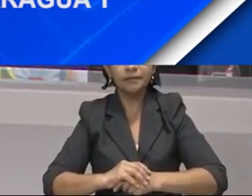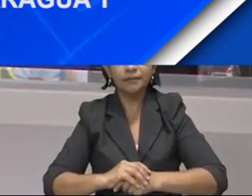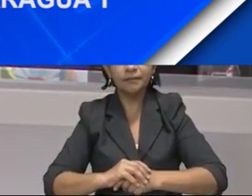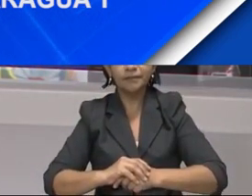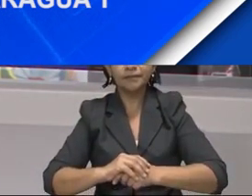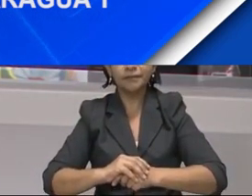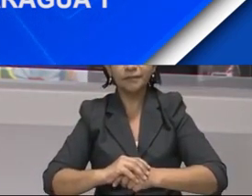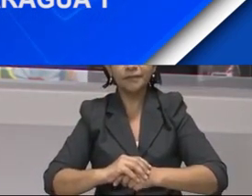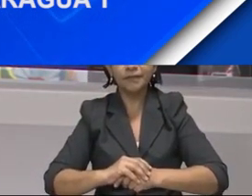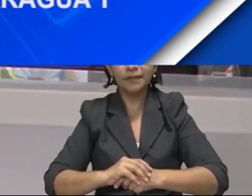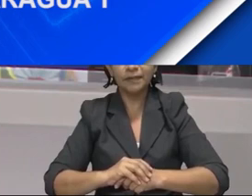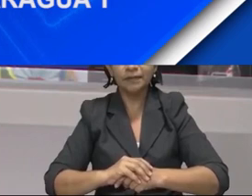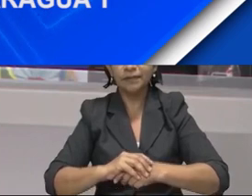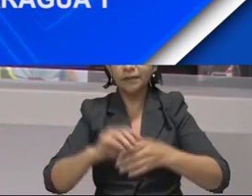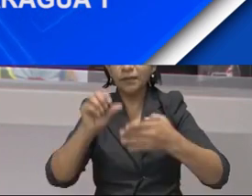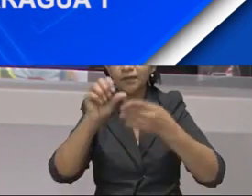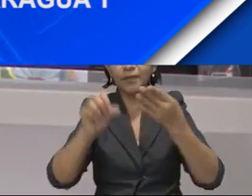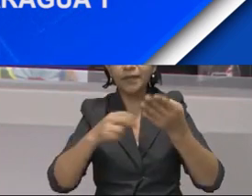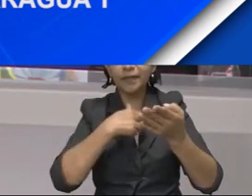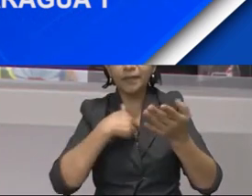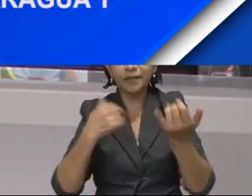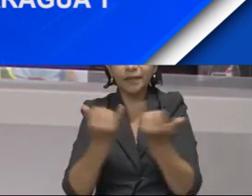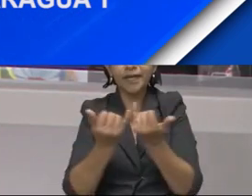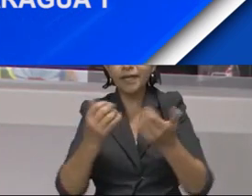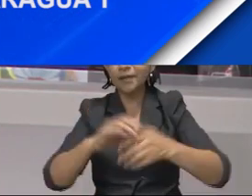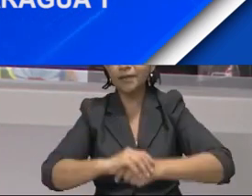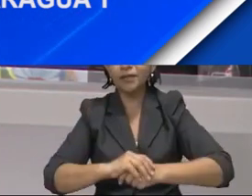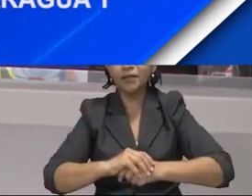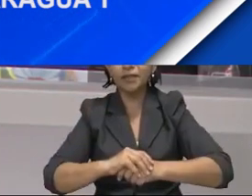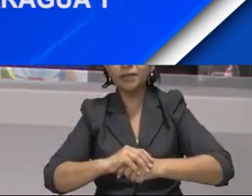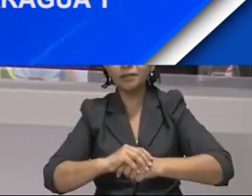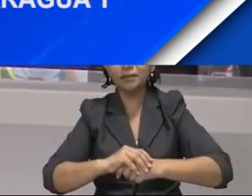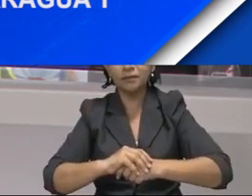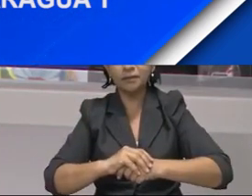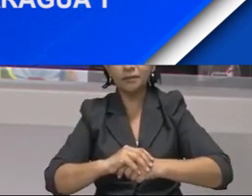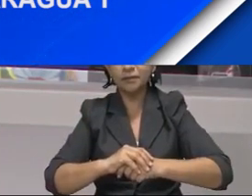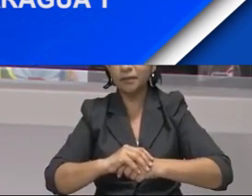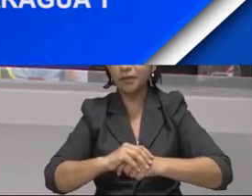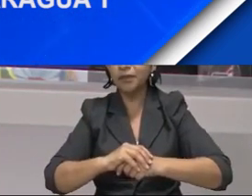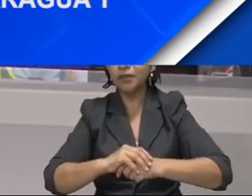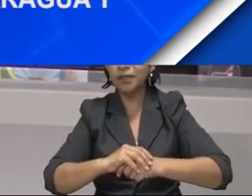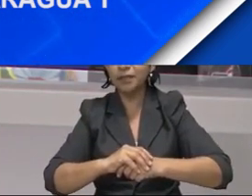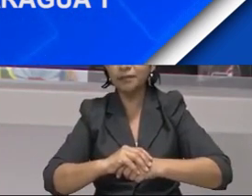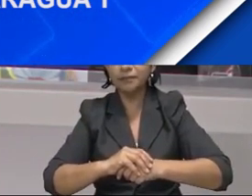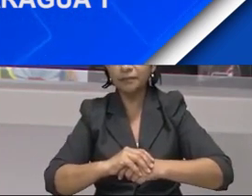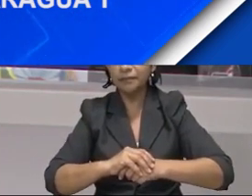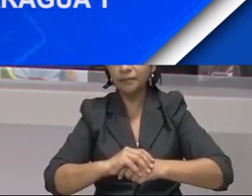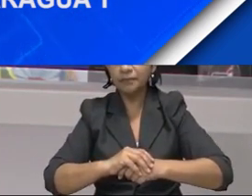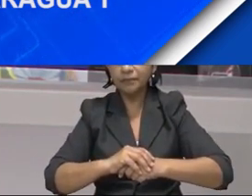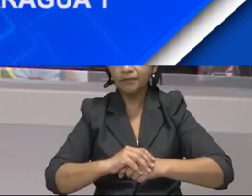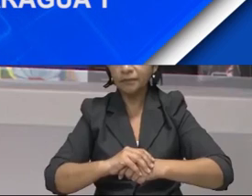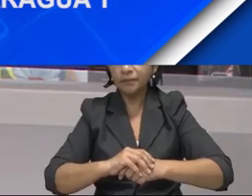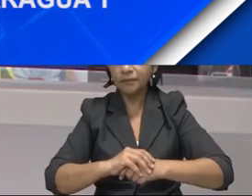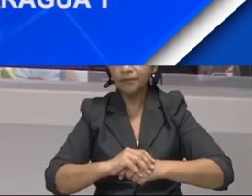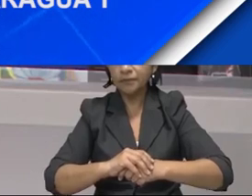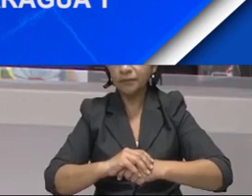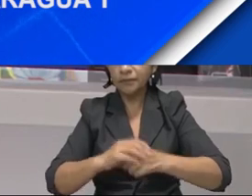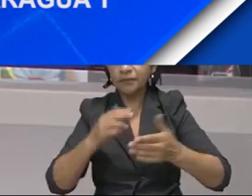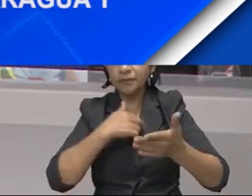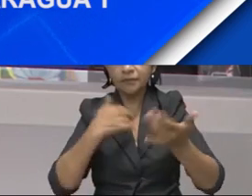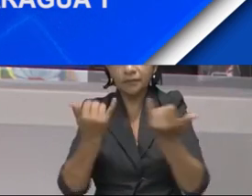Por su parte, el artículo 3 establece las formas de cooperación y asistencia mutua, a saber, primero,